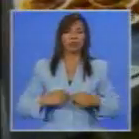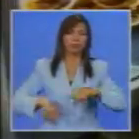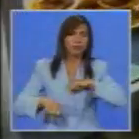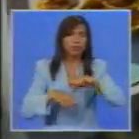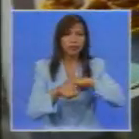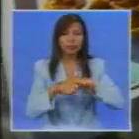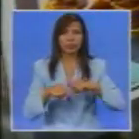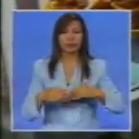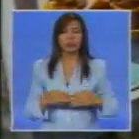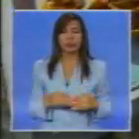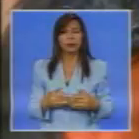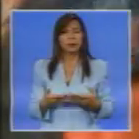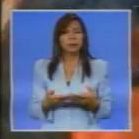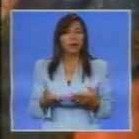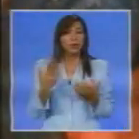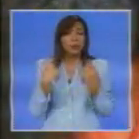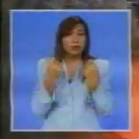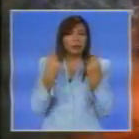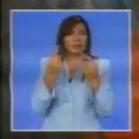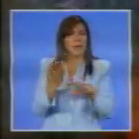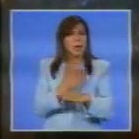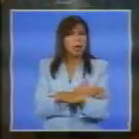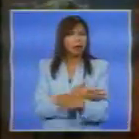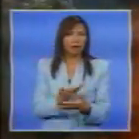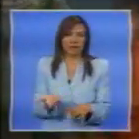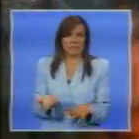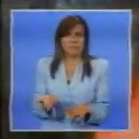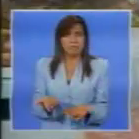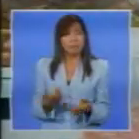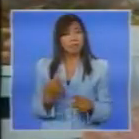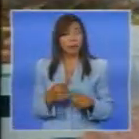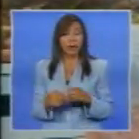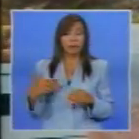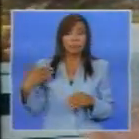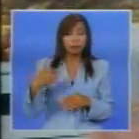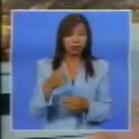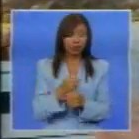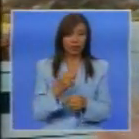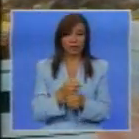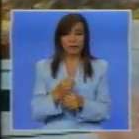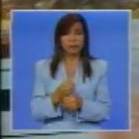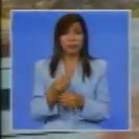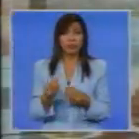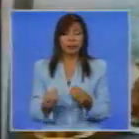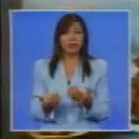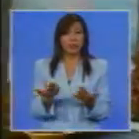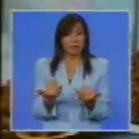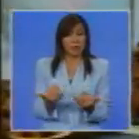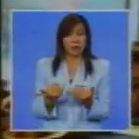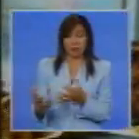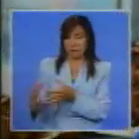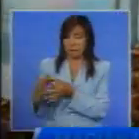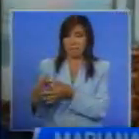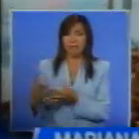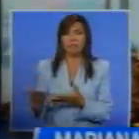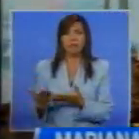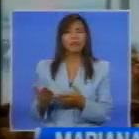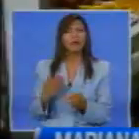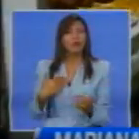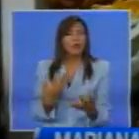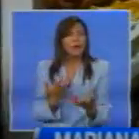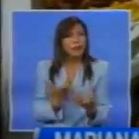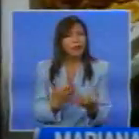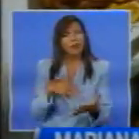la que llegó por casualidad, pero que si no estuviera atendiendo en el local, seguramente ahora sería nuestra colega. Mi sueño fue ser comunicadora